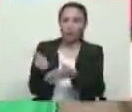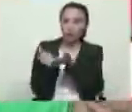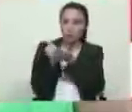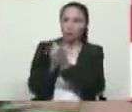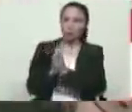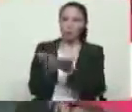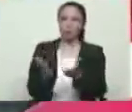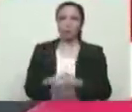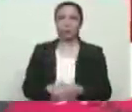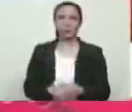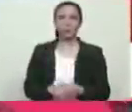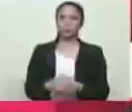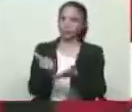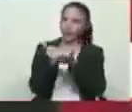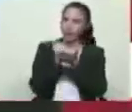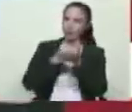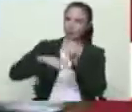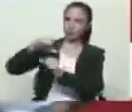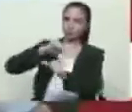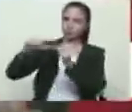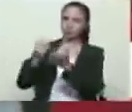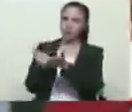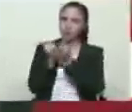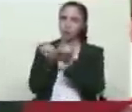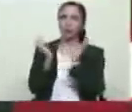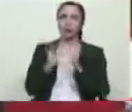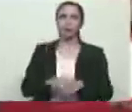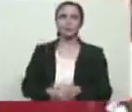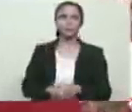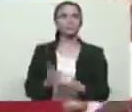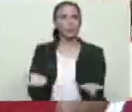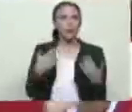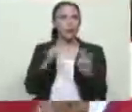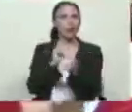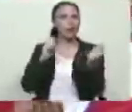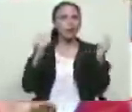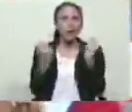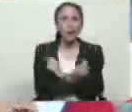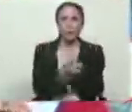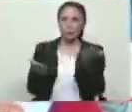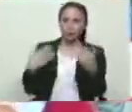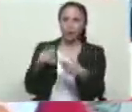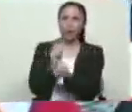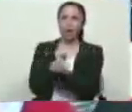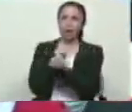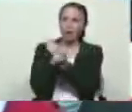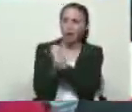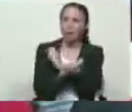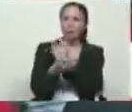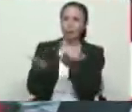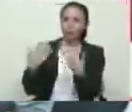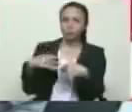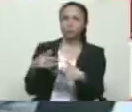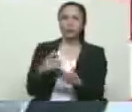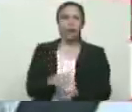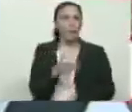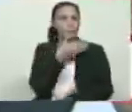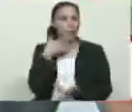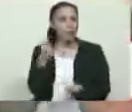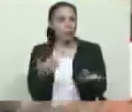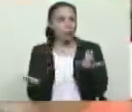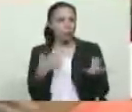ayuda? Ayúdenme. Ayúdenme a cambiar todo lo malo. A mejorar este país mucho